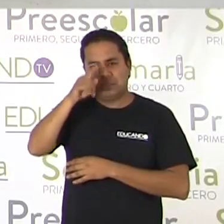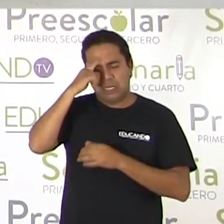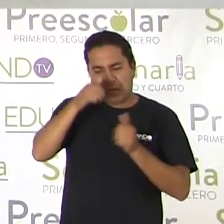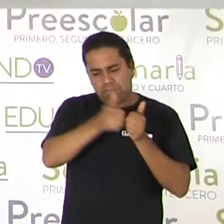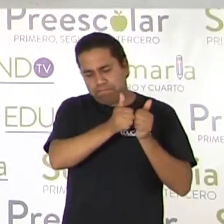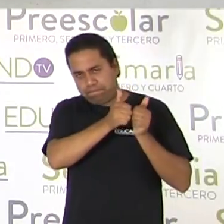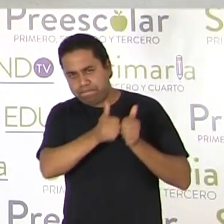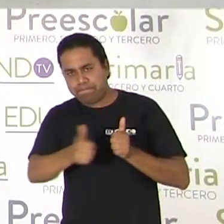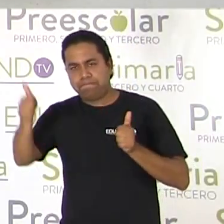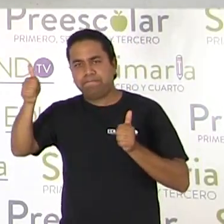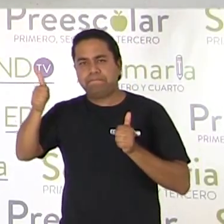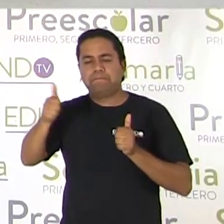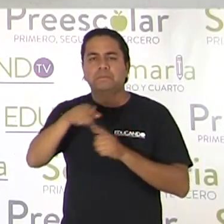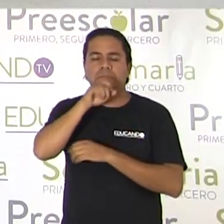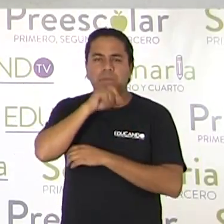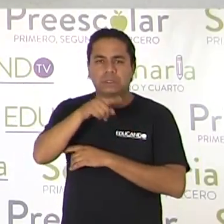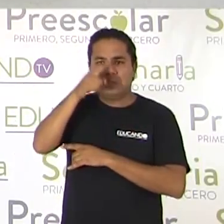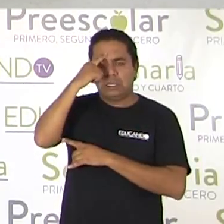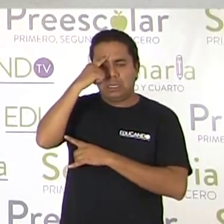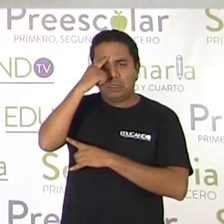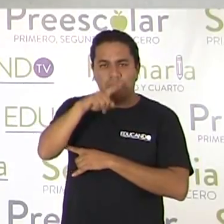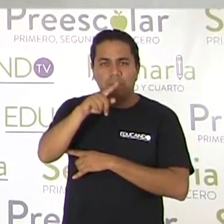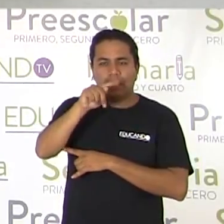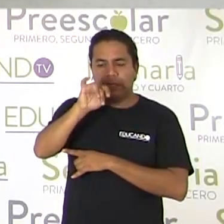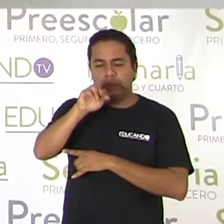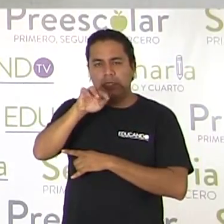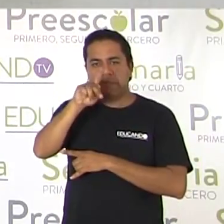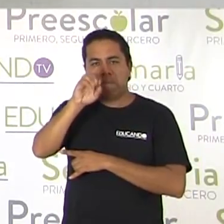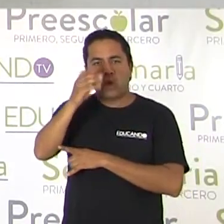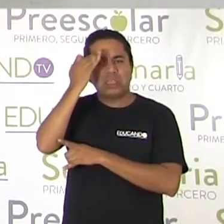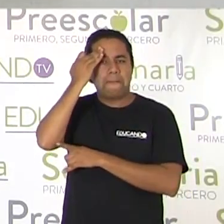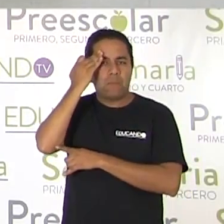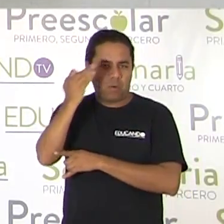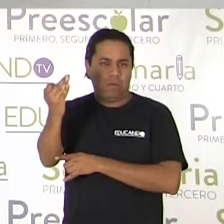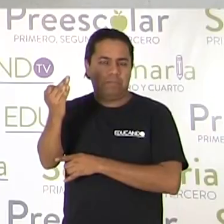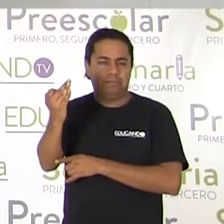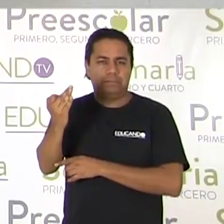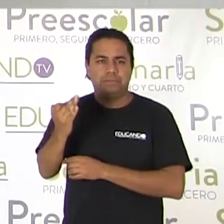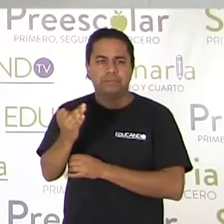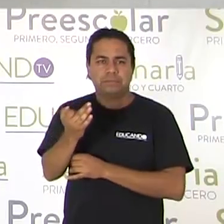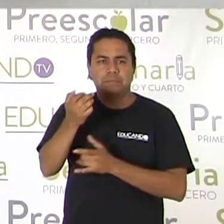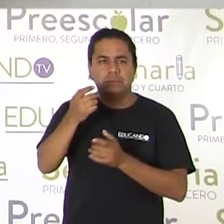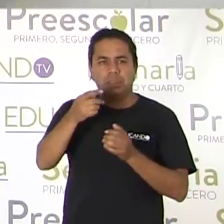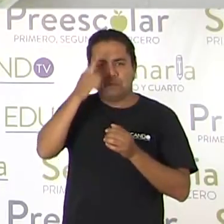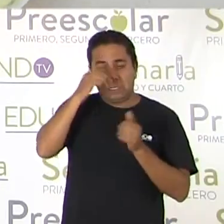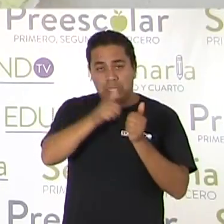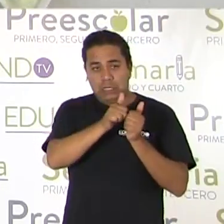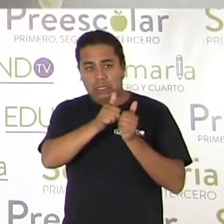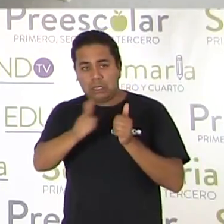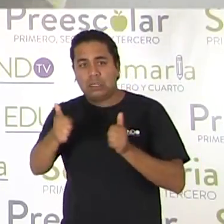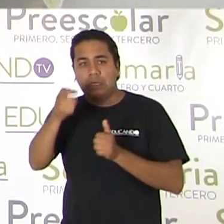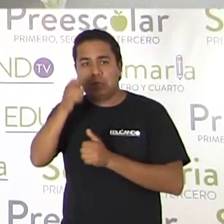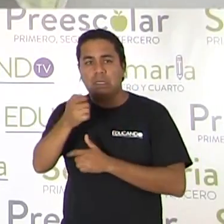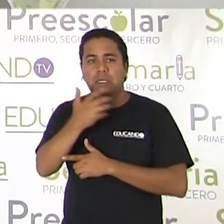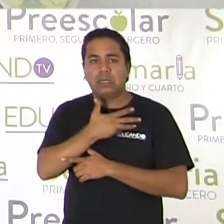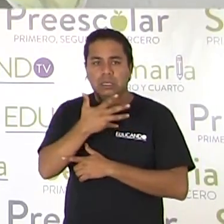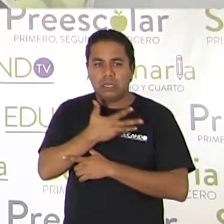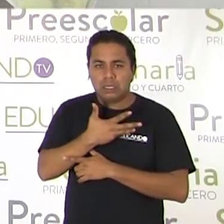en este caso también de tiempo. En la de longitud pues estuvimos viendo lo que eso es